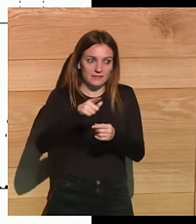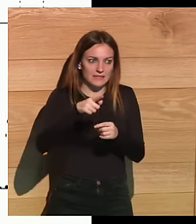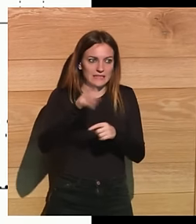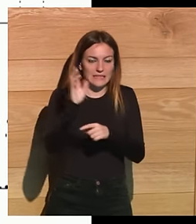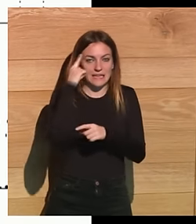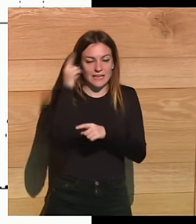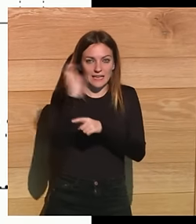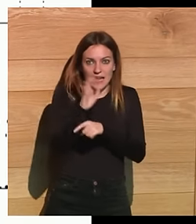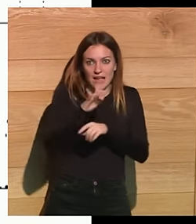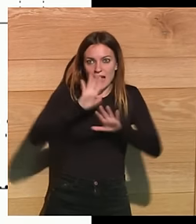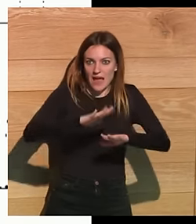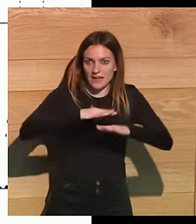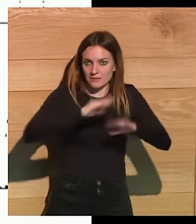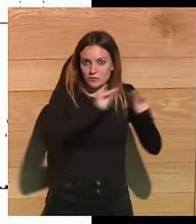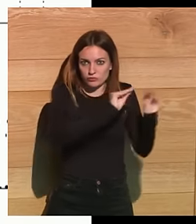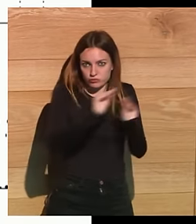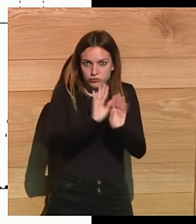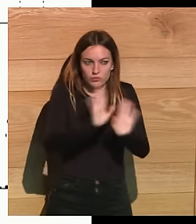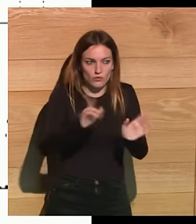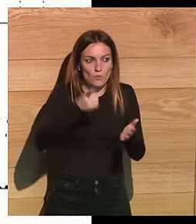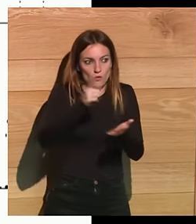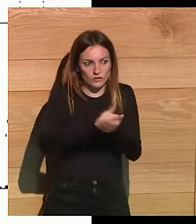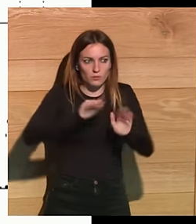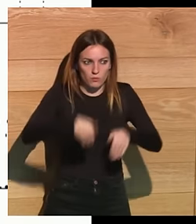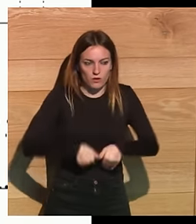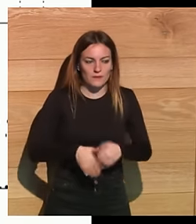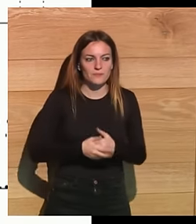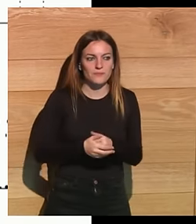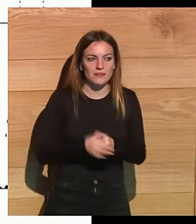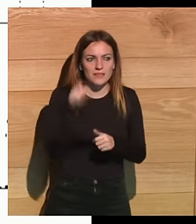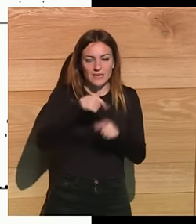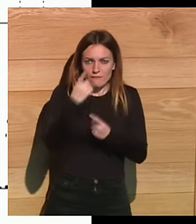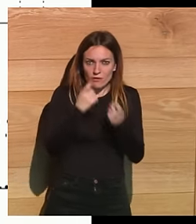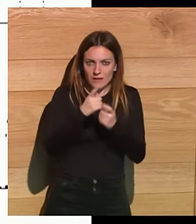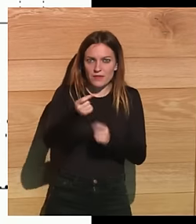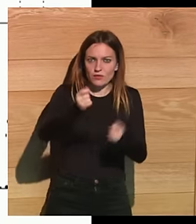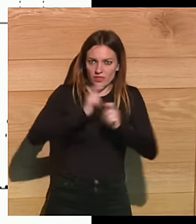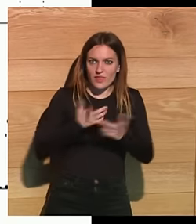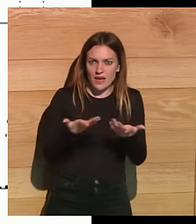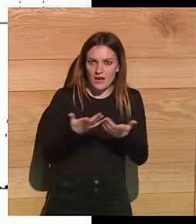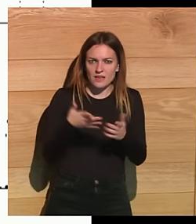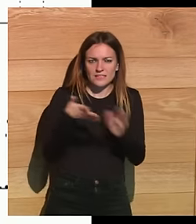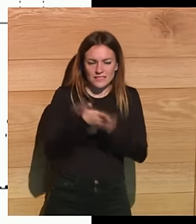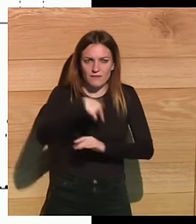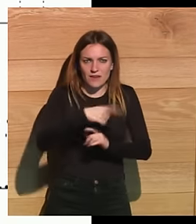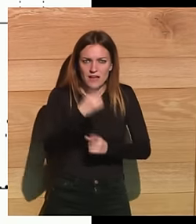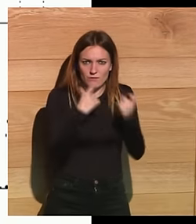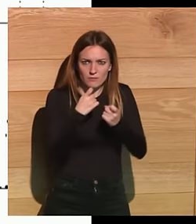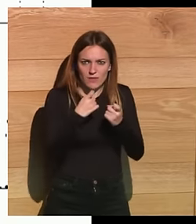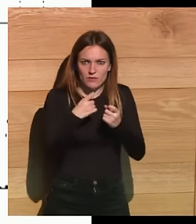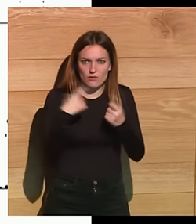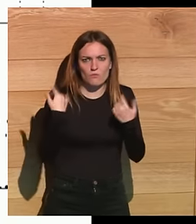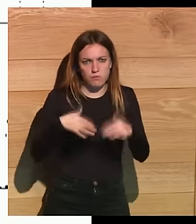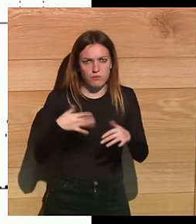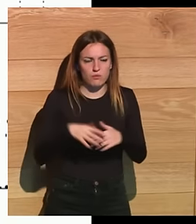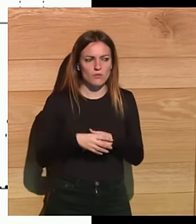dato con el que te quedas. Ese dato sugiere que hay conceptos que son tan abstractos dentro del cerebro. Hay neuronas